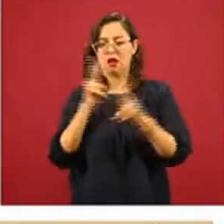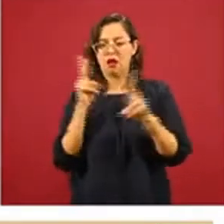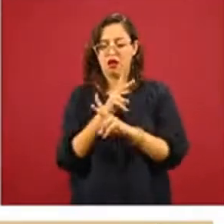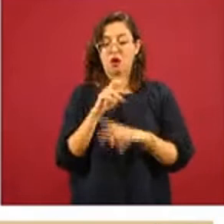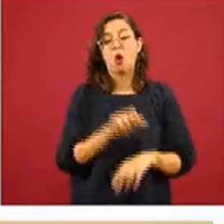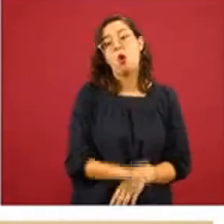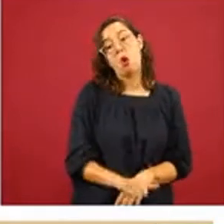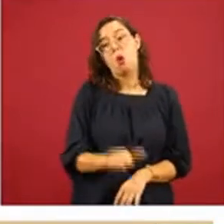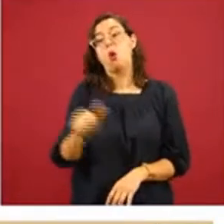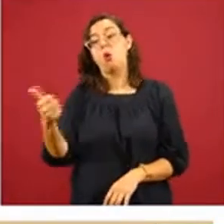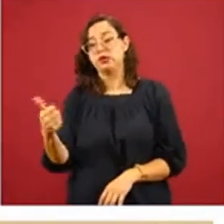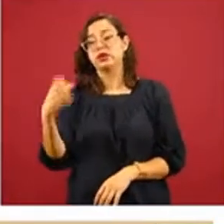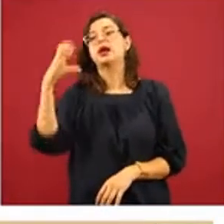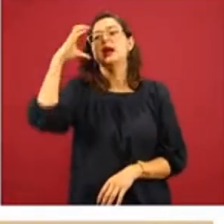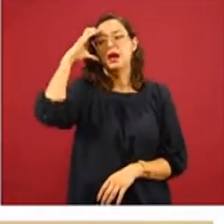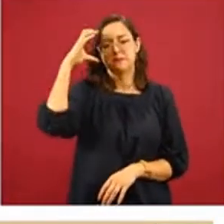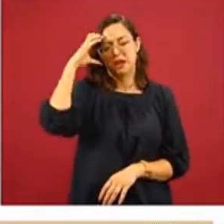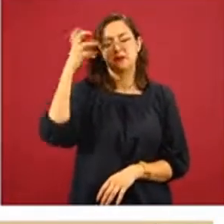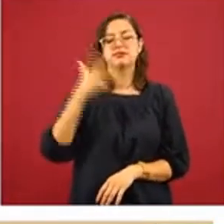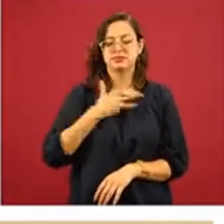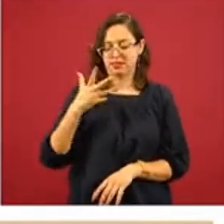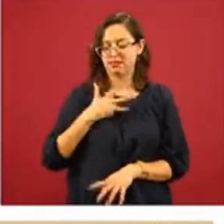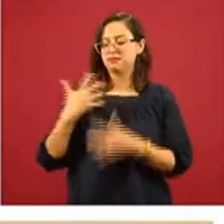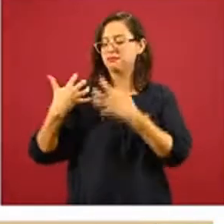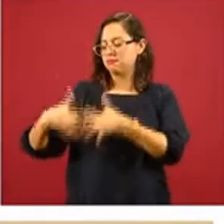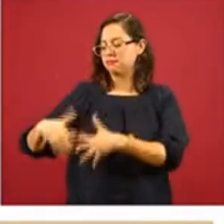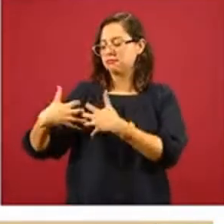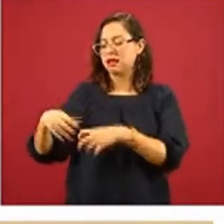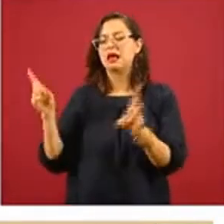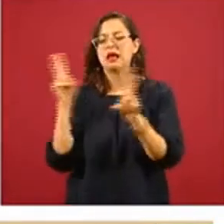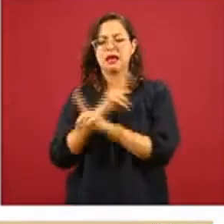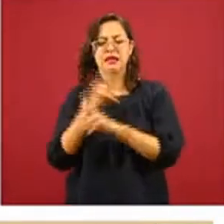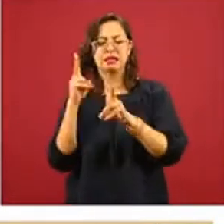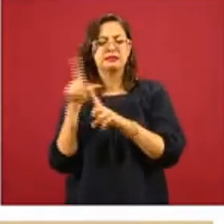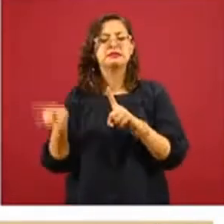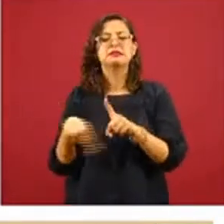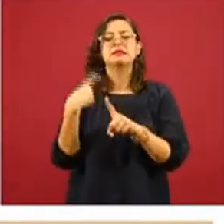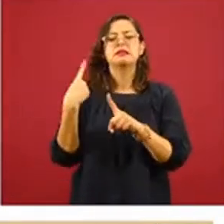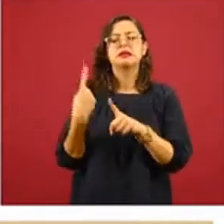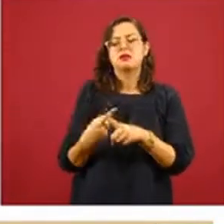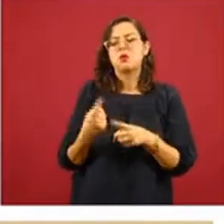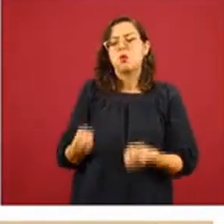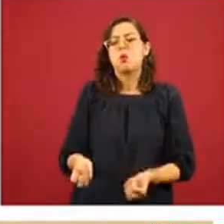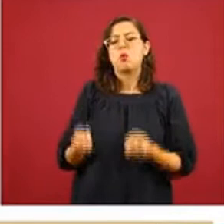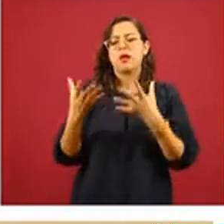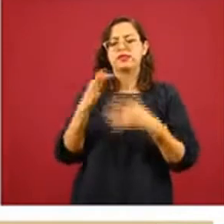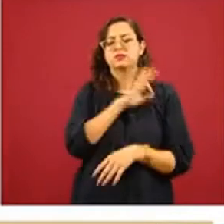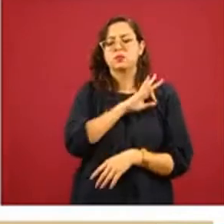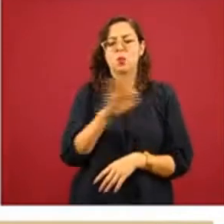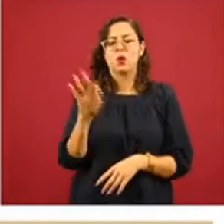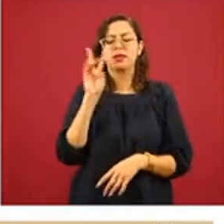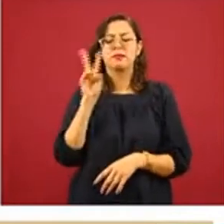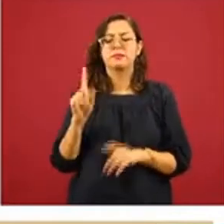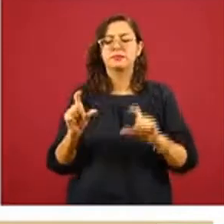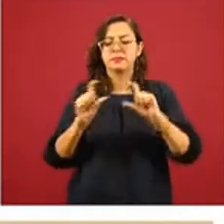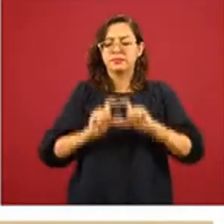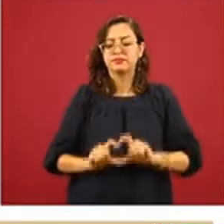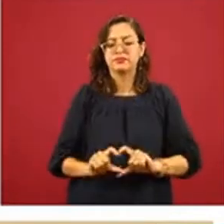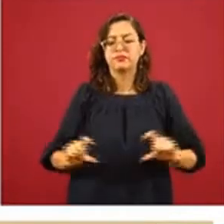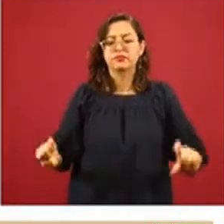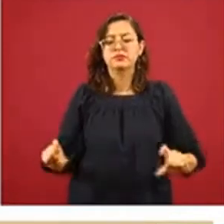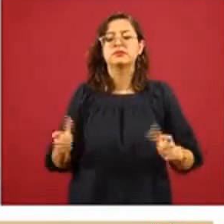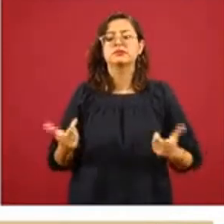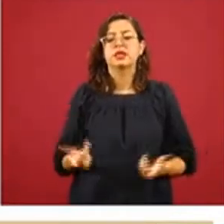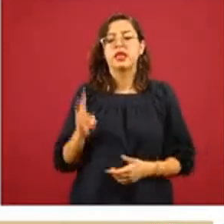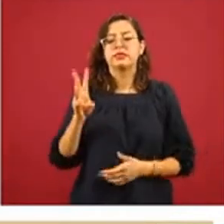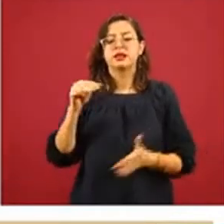sí lo tienen y que en su momento pueden ofrecer este servicio son precisamente las que vemos en la parte inferior, estando al corte de